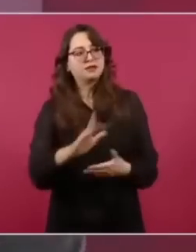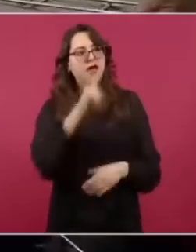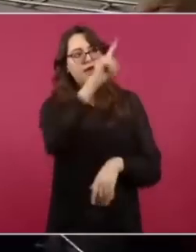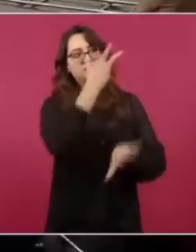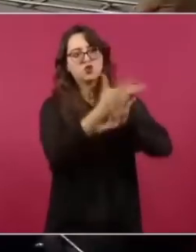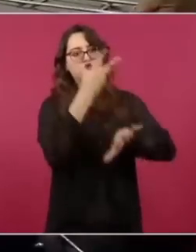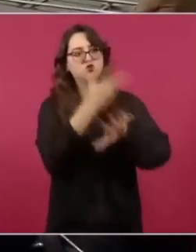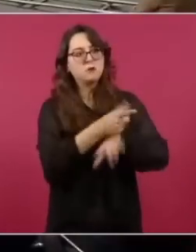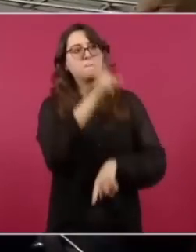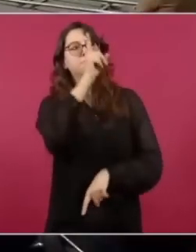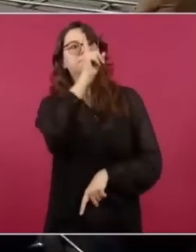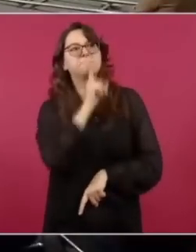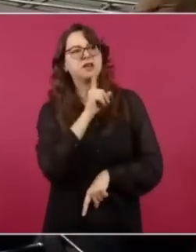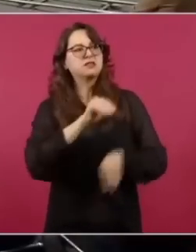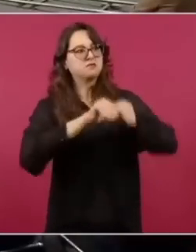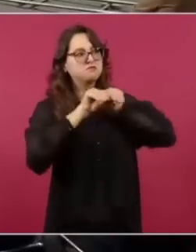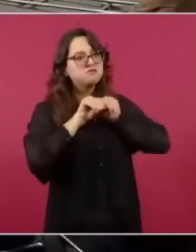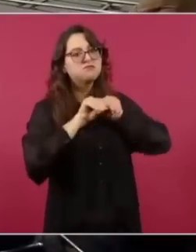gracias